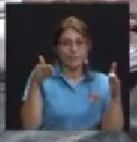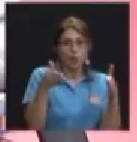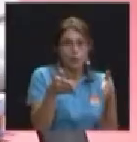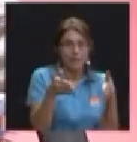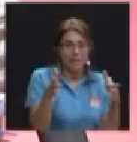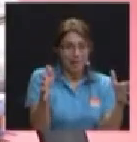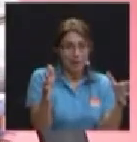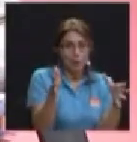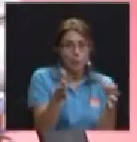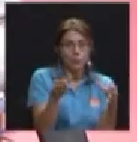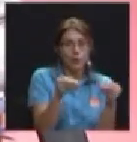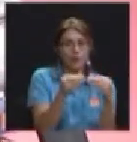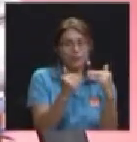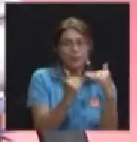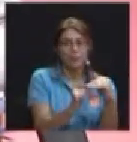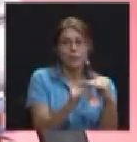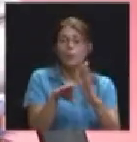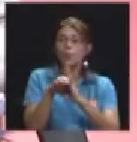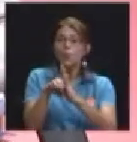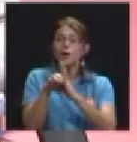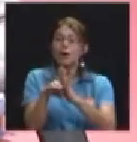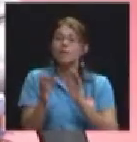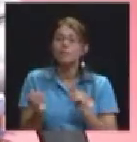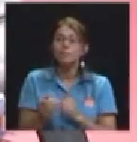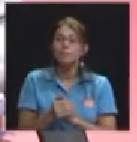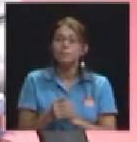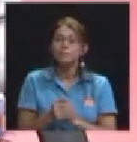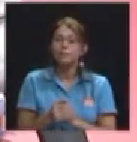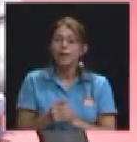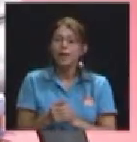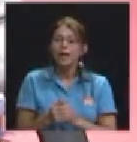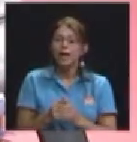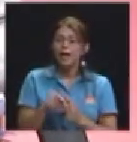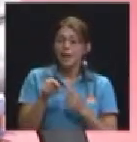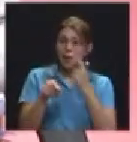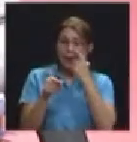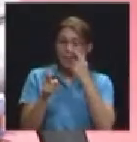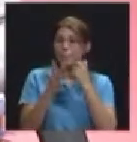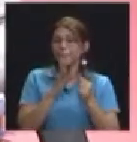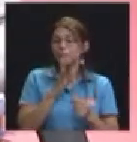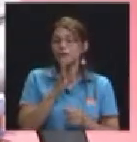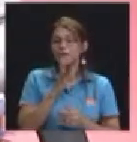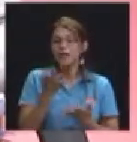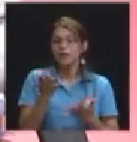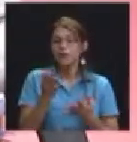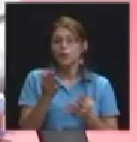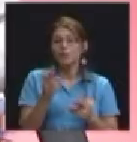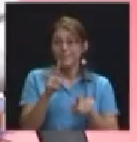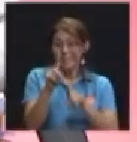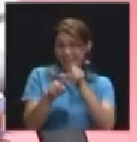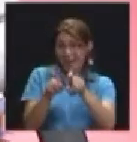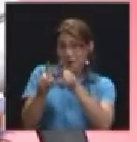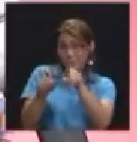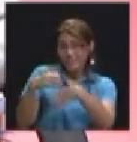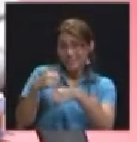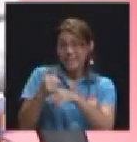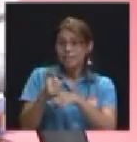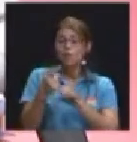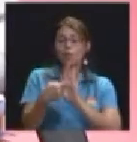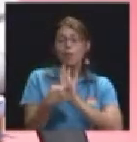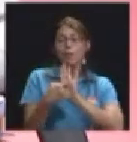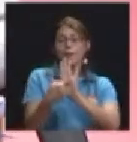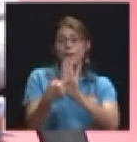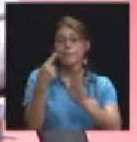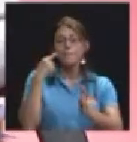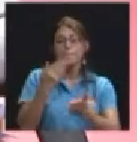Por poner un ejemplo, en cuanto a la concentración, estamos hablando que la encuesta refleja que el